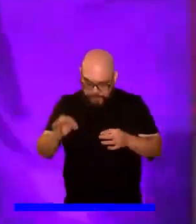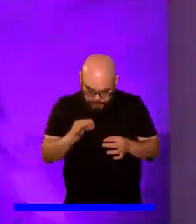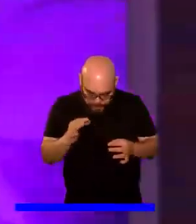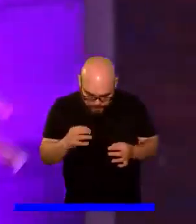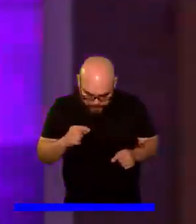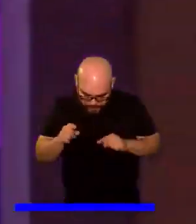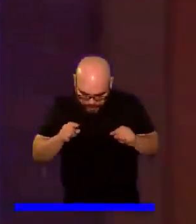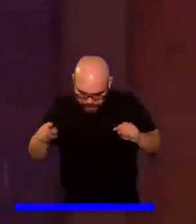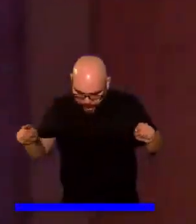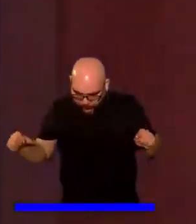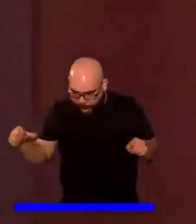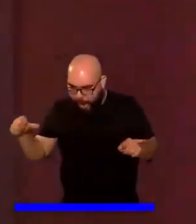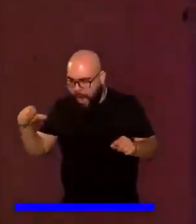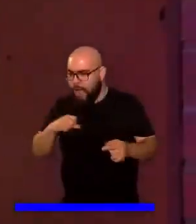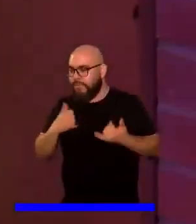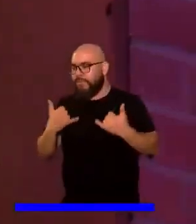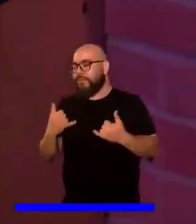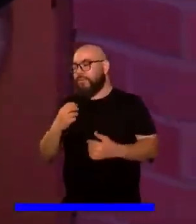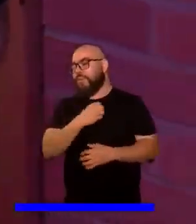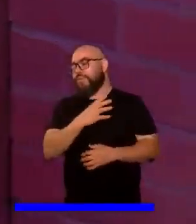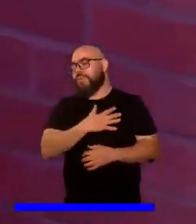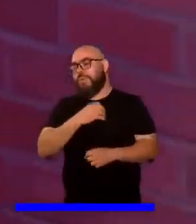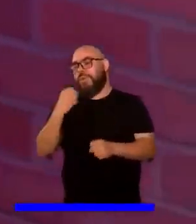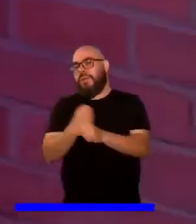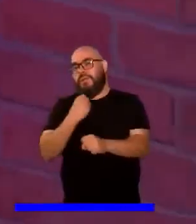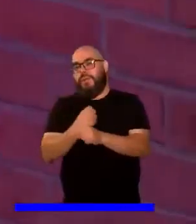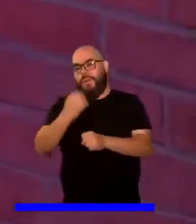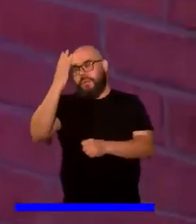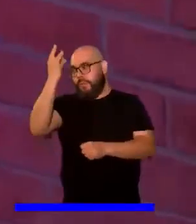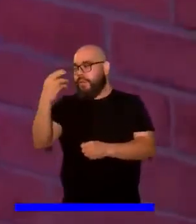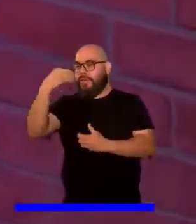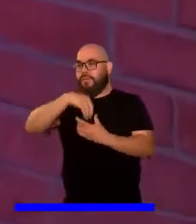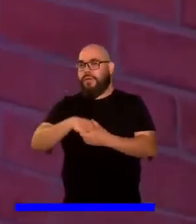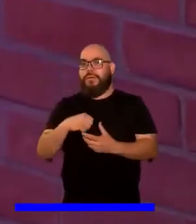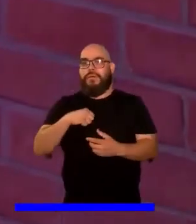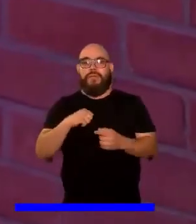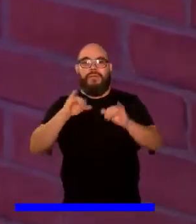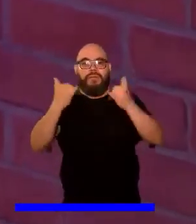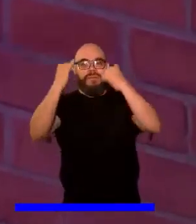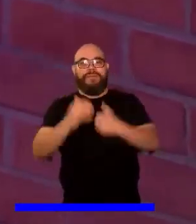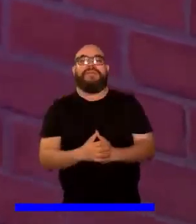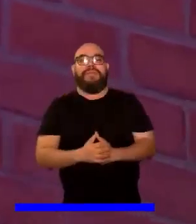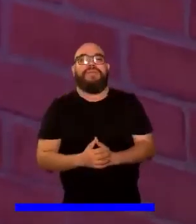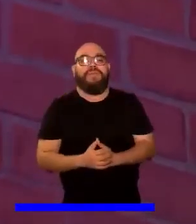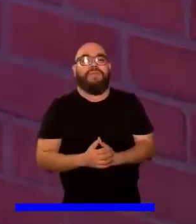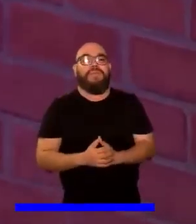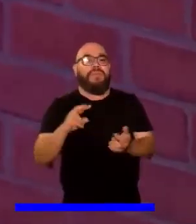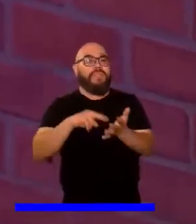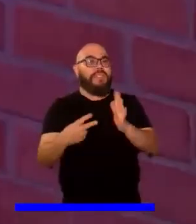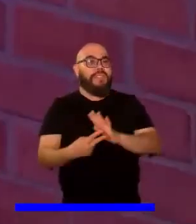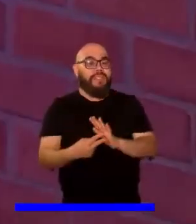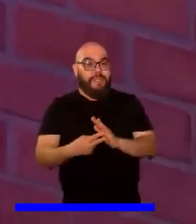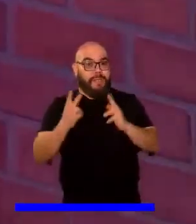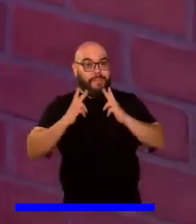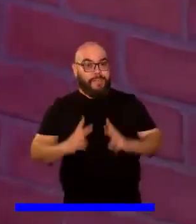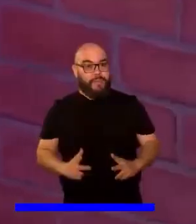pues ya tienen menos oportunidades laborales porque ya hay algo que lo hace por ellos. ¿Qué significó esto? No fue que las